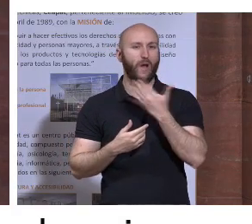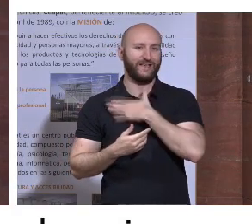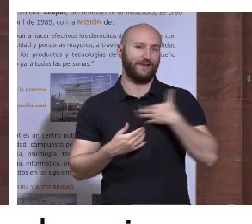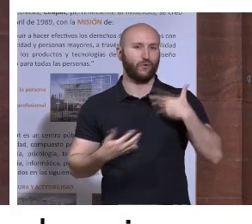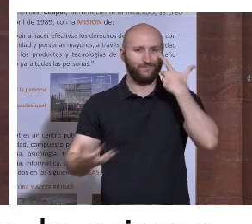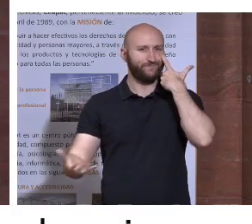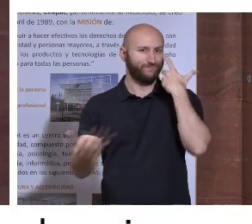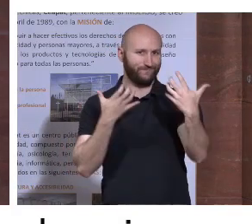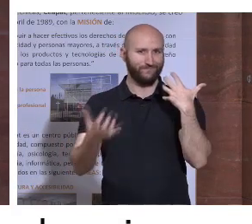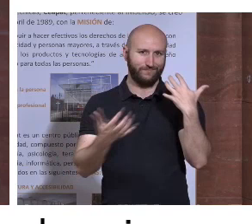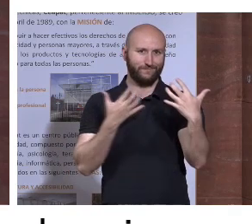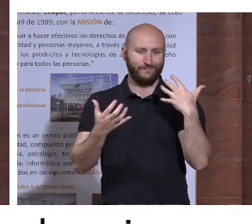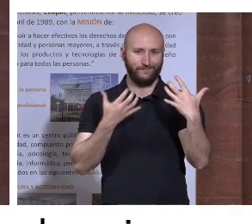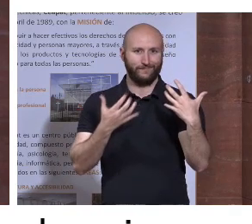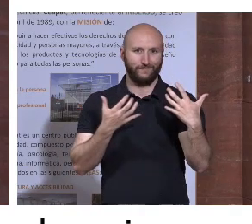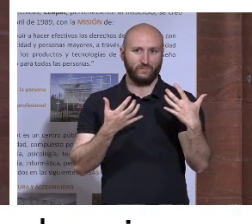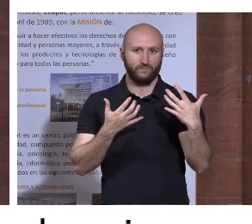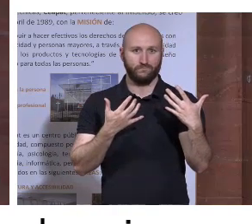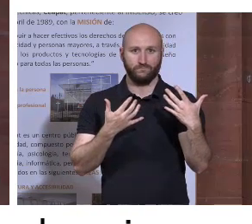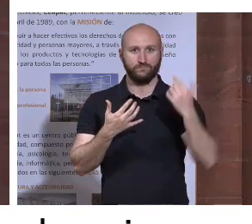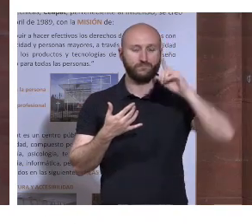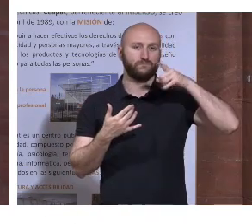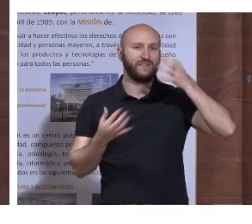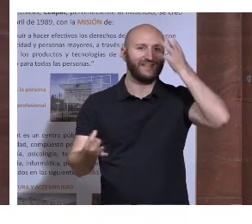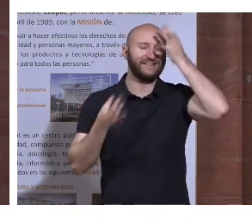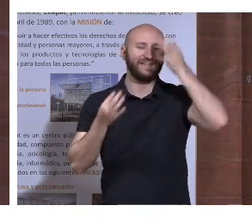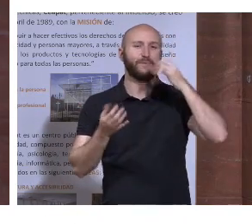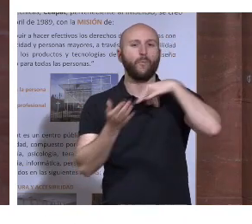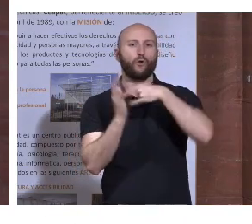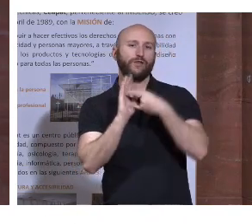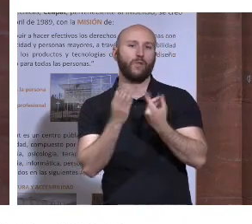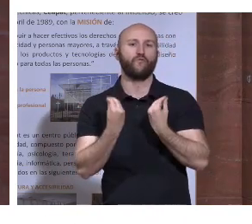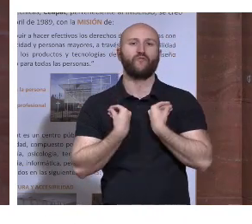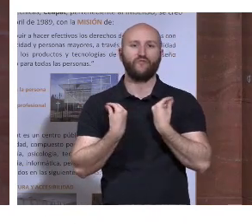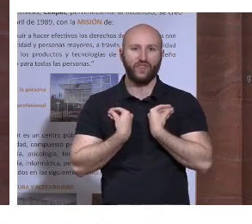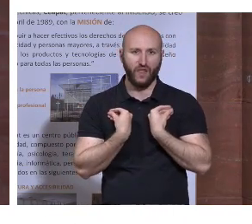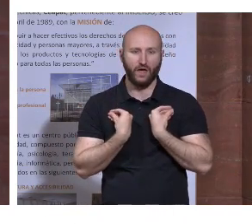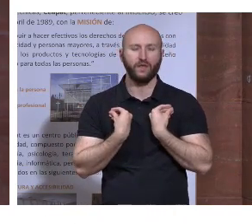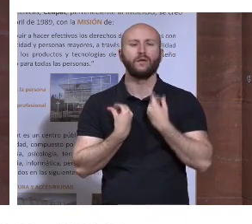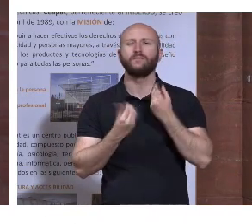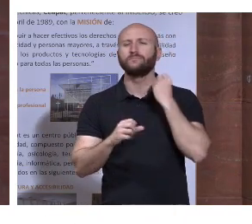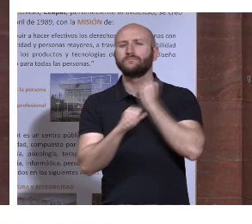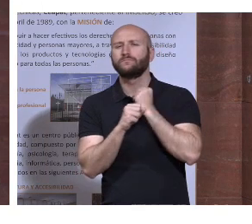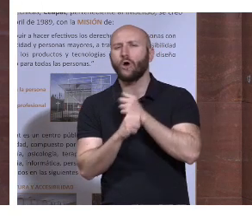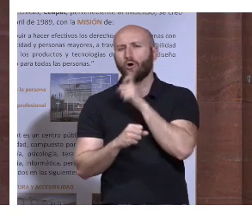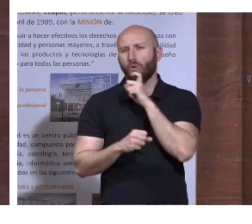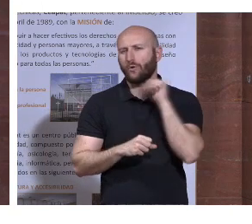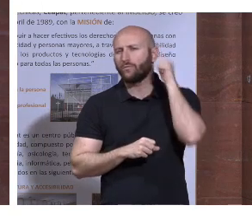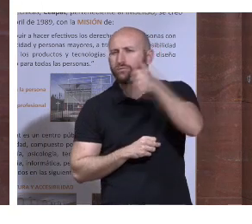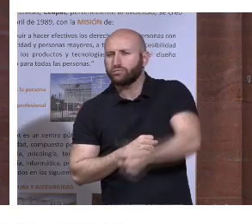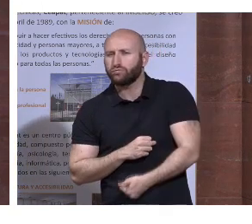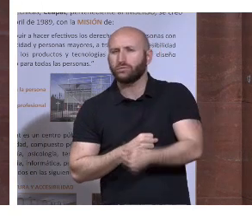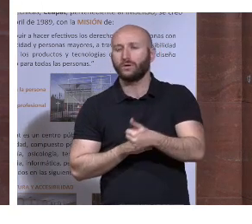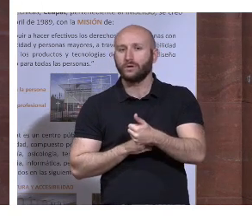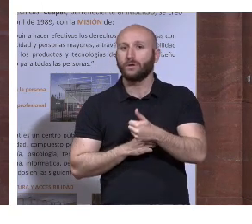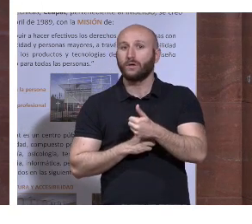resaltar, ¿no? Puedo hablaros un poco más en detalle del proyecto de vivienda, que cómo lo hemos trabajado a lo largo de todos estos años, y